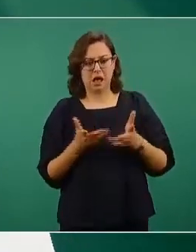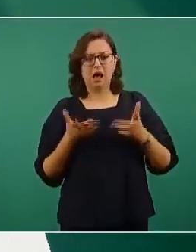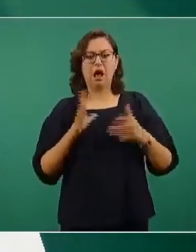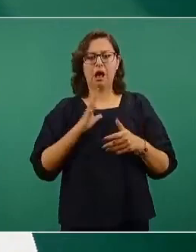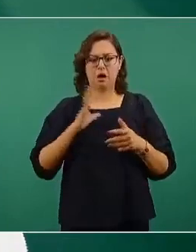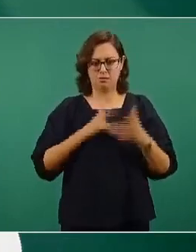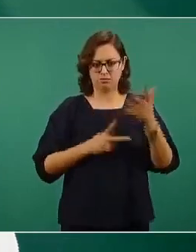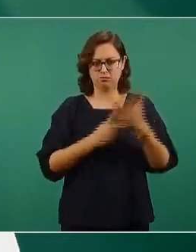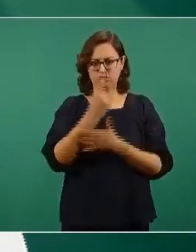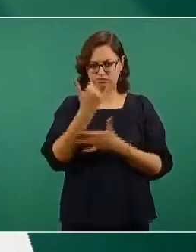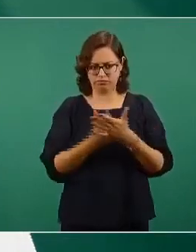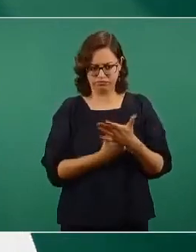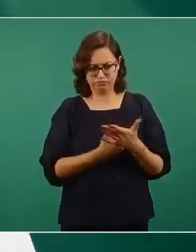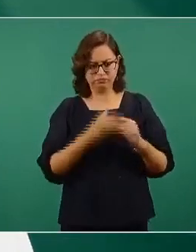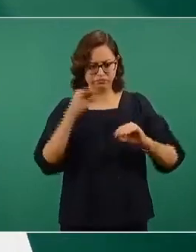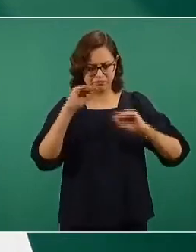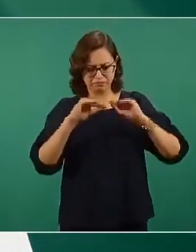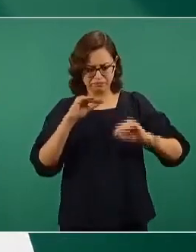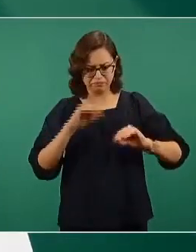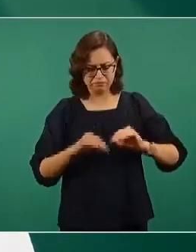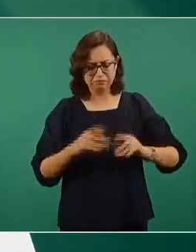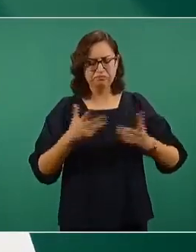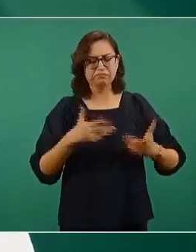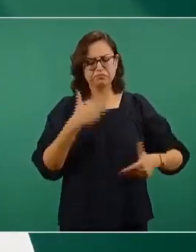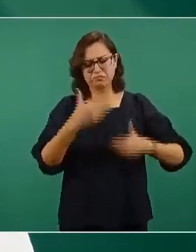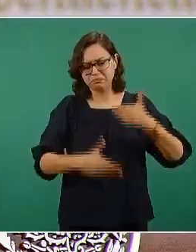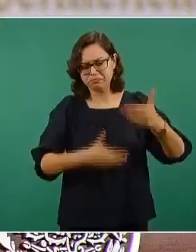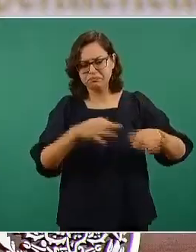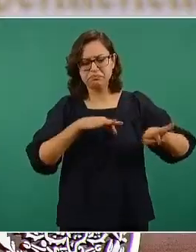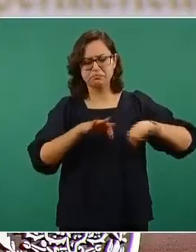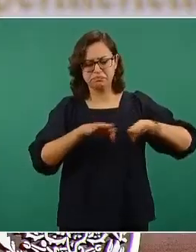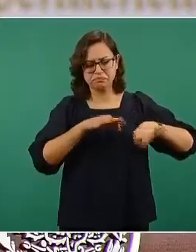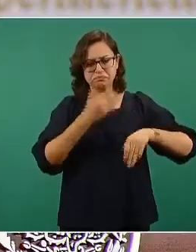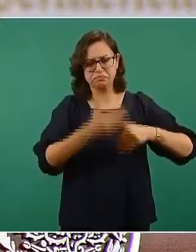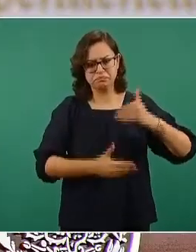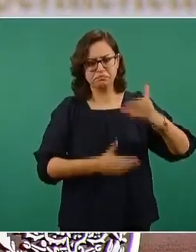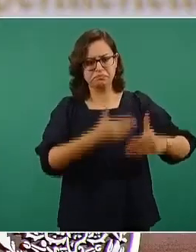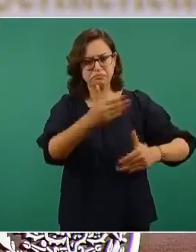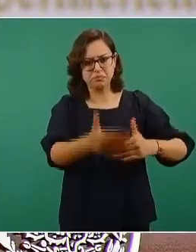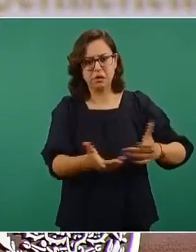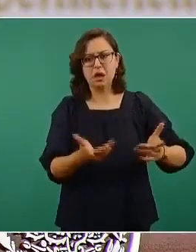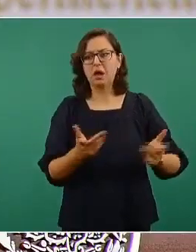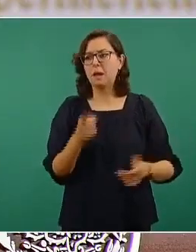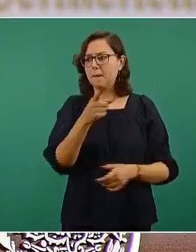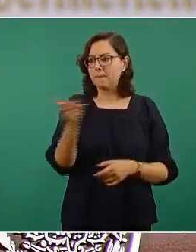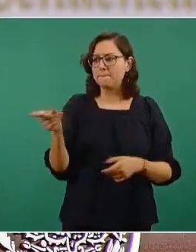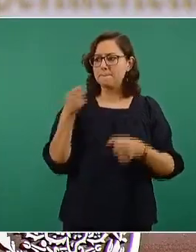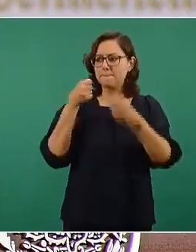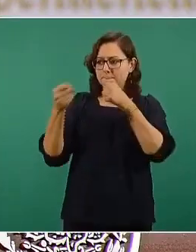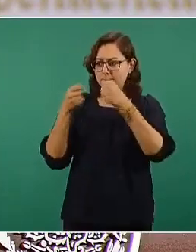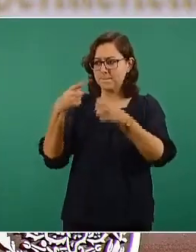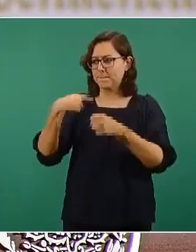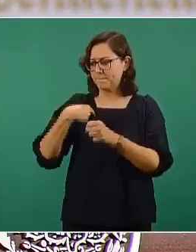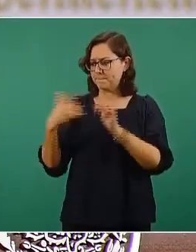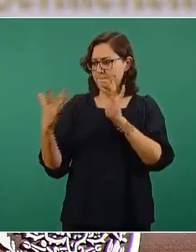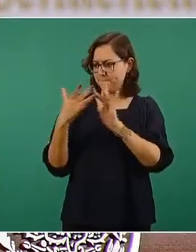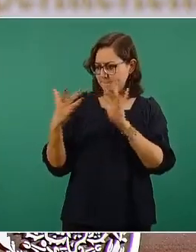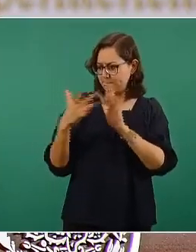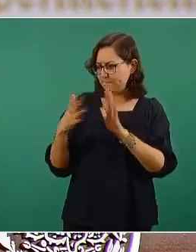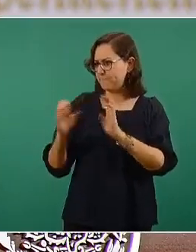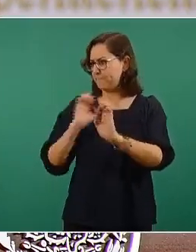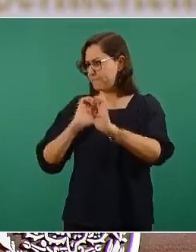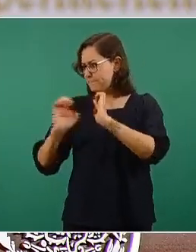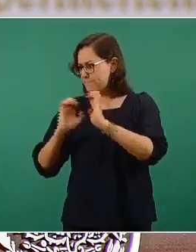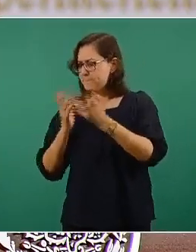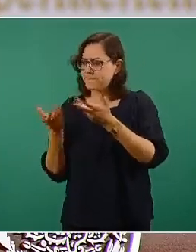trabajo, nos hemos entrevistado con los periodistas, concretamente yo me entrevisté personalmente con Miguel Vadillo para ver